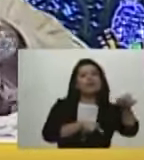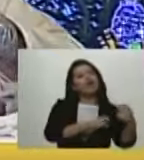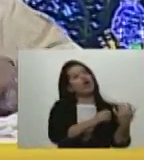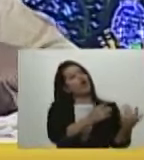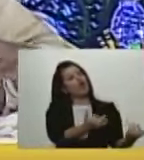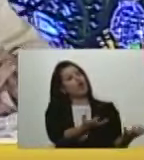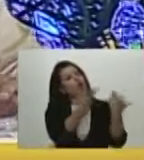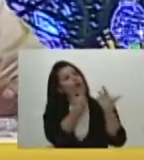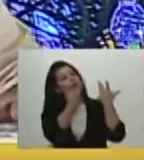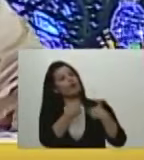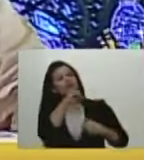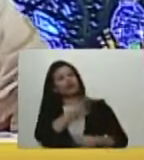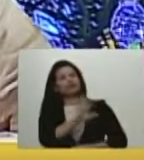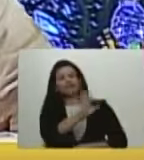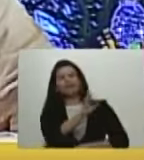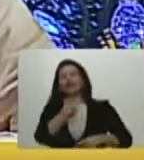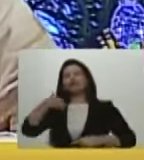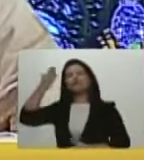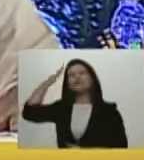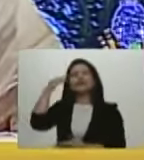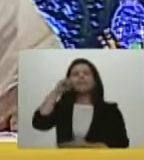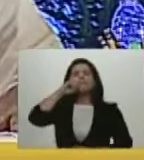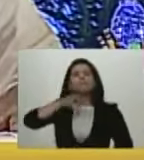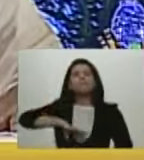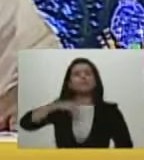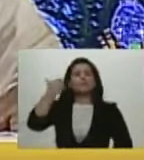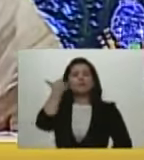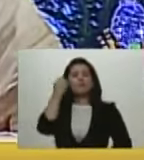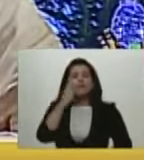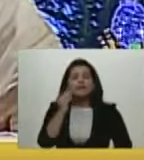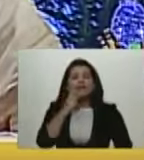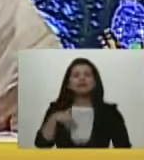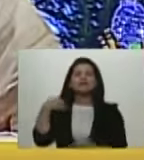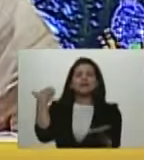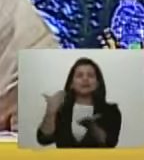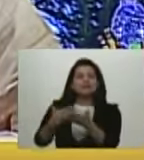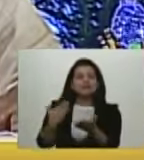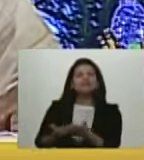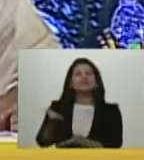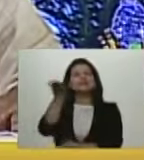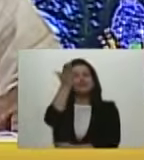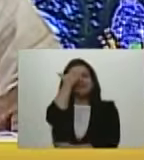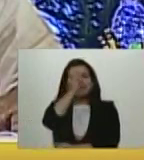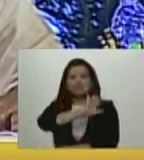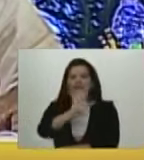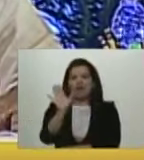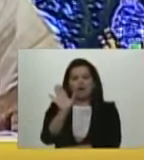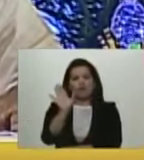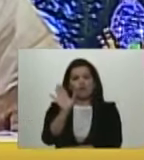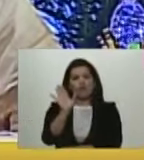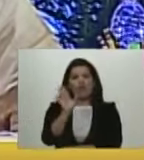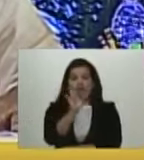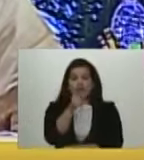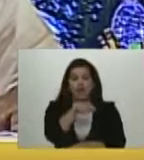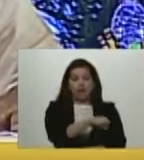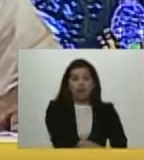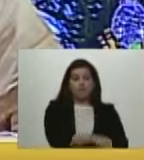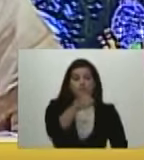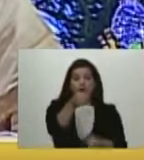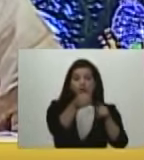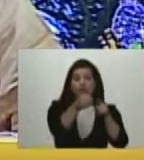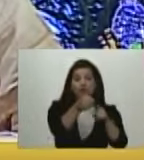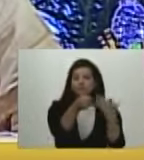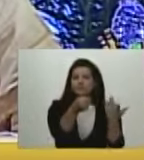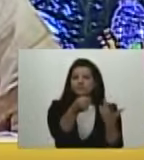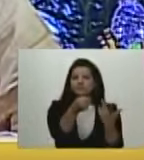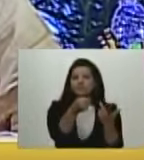de testimonios de lucha, de sacrificio y de vida. Esa espada ahora va a